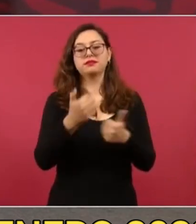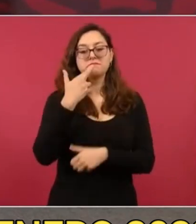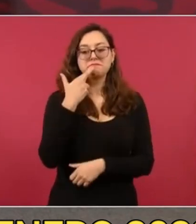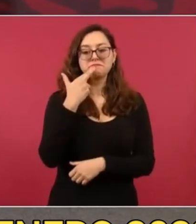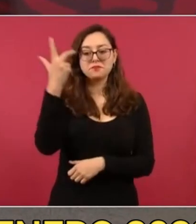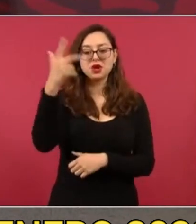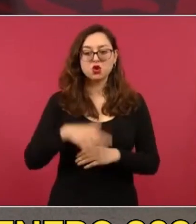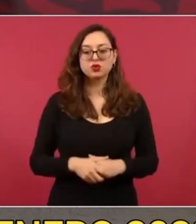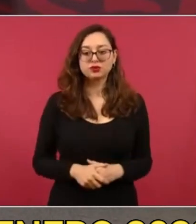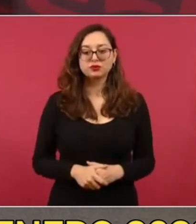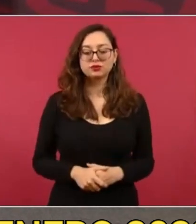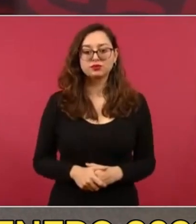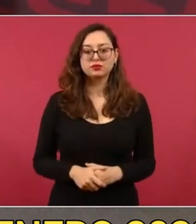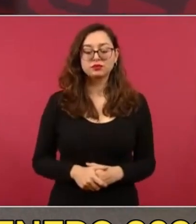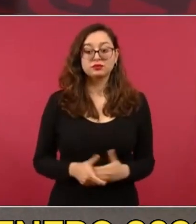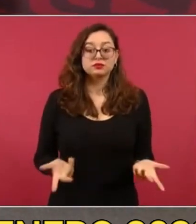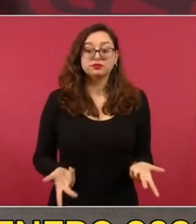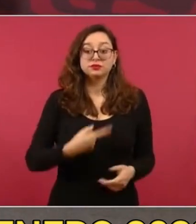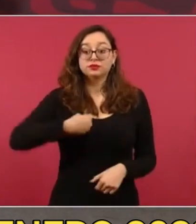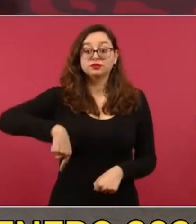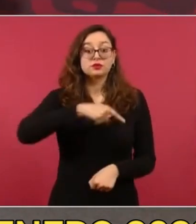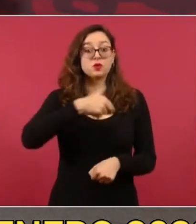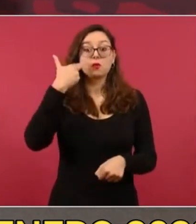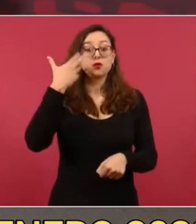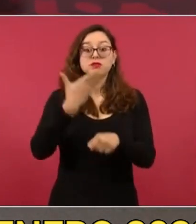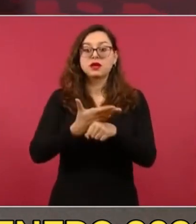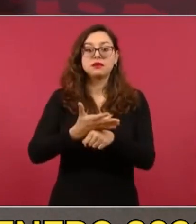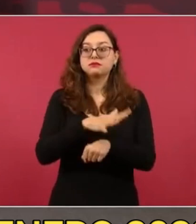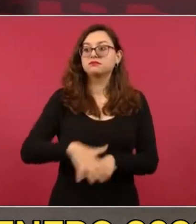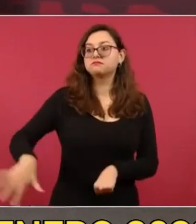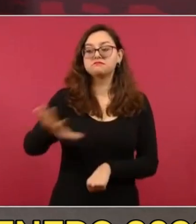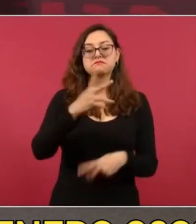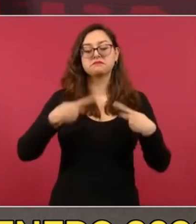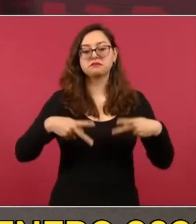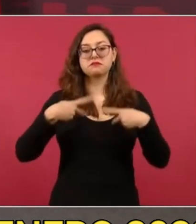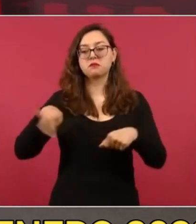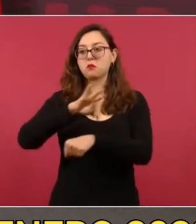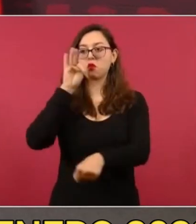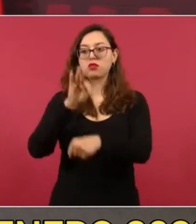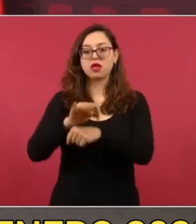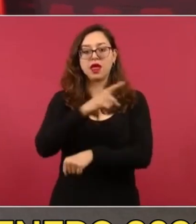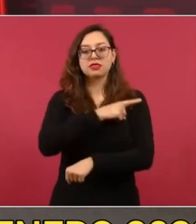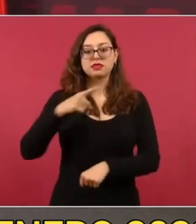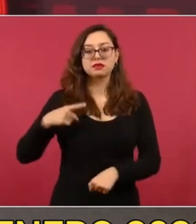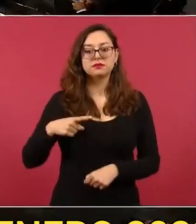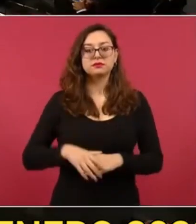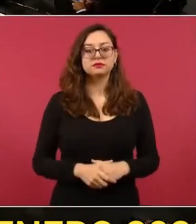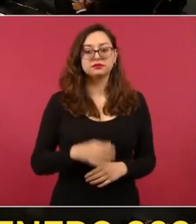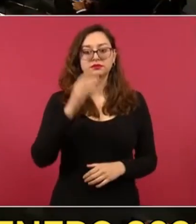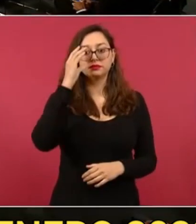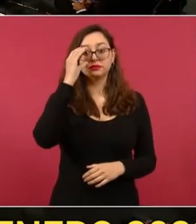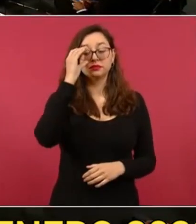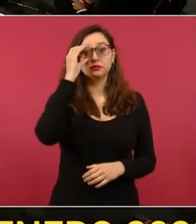y que se entienda que es nuestra responsabilidad proteger al pueblo. Ahora, en este mismo punto, presidente, del